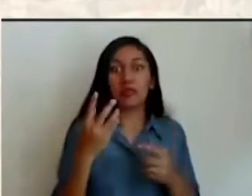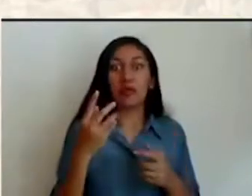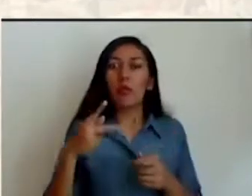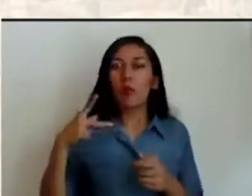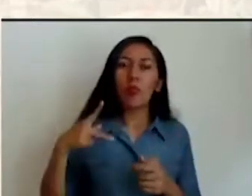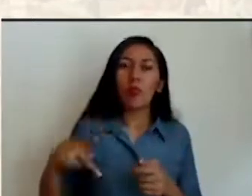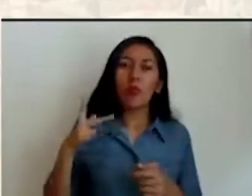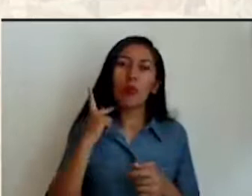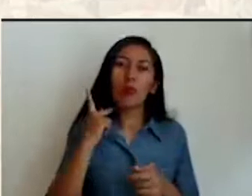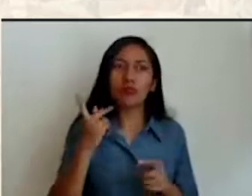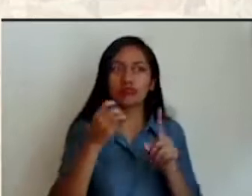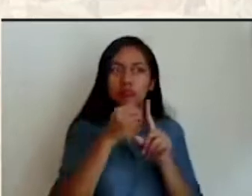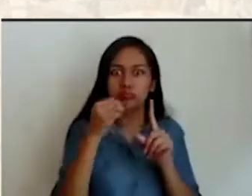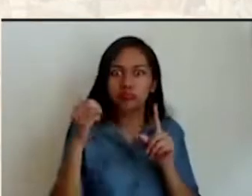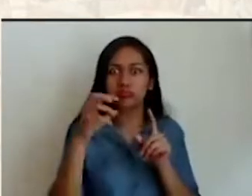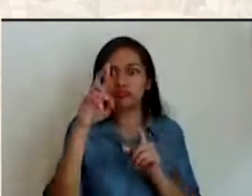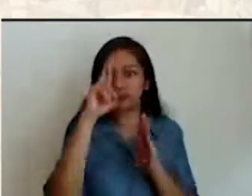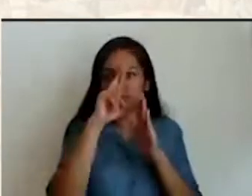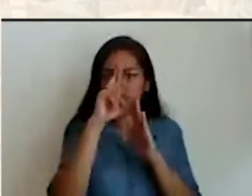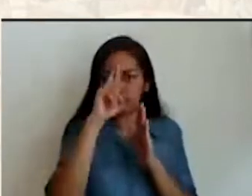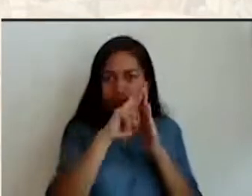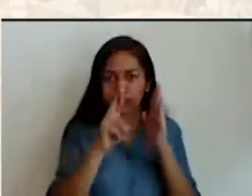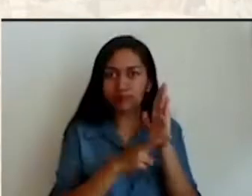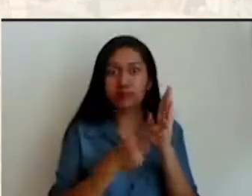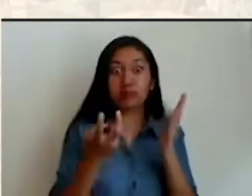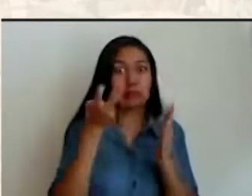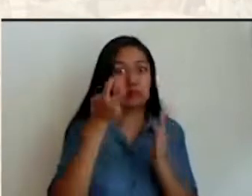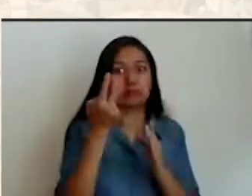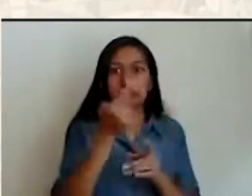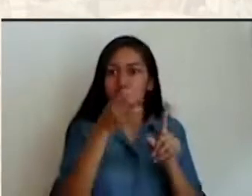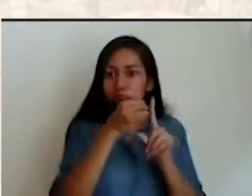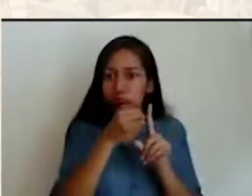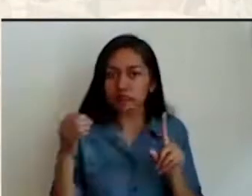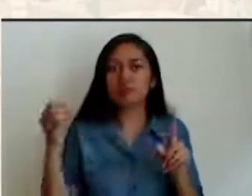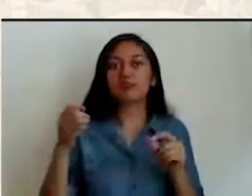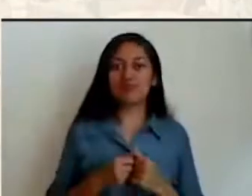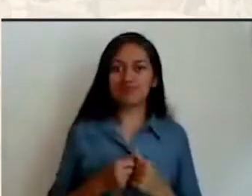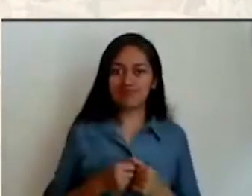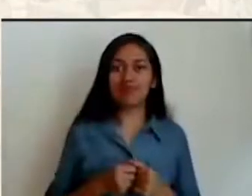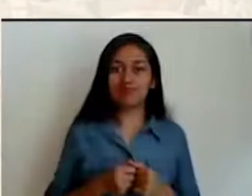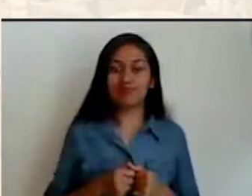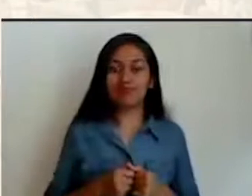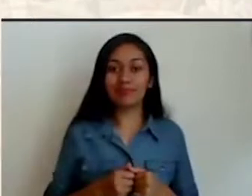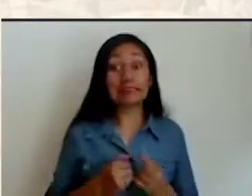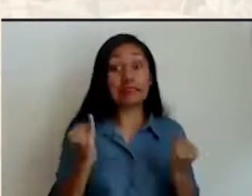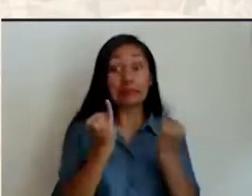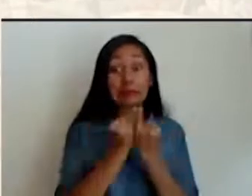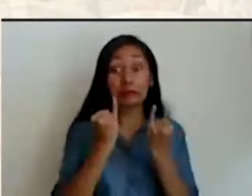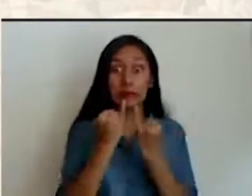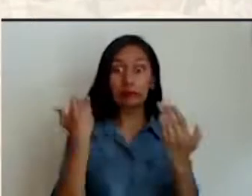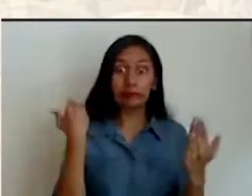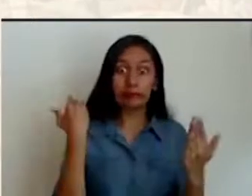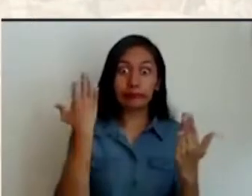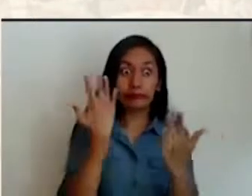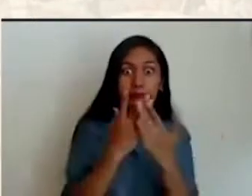que maneja la señoría veneciana, representada por el doge, y los acontecimientos, en este caso las